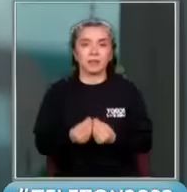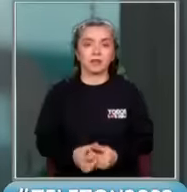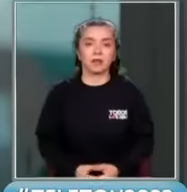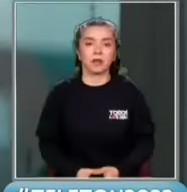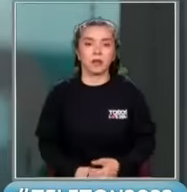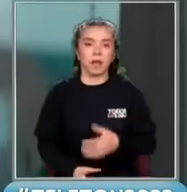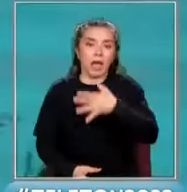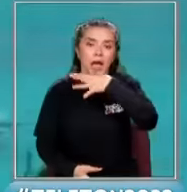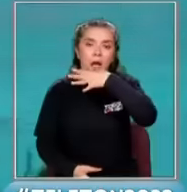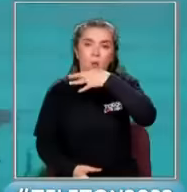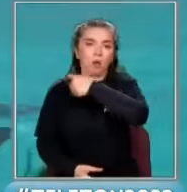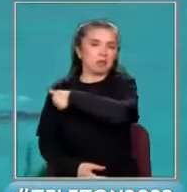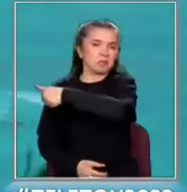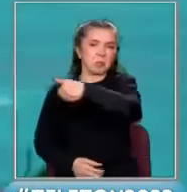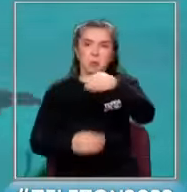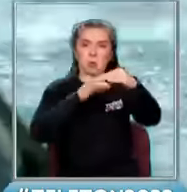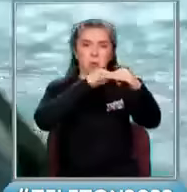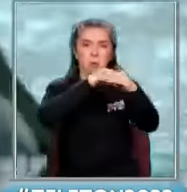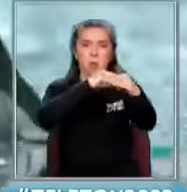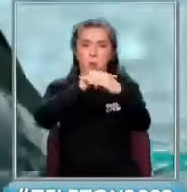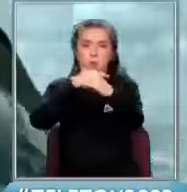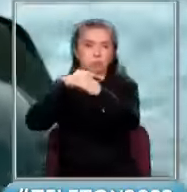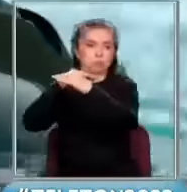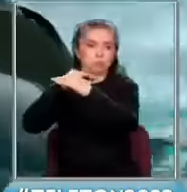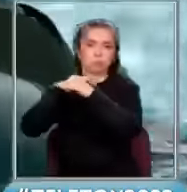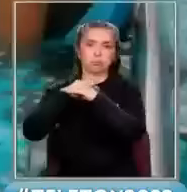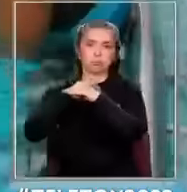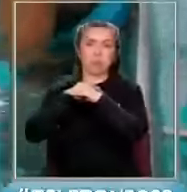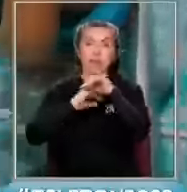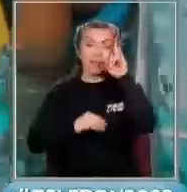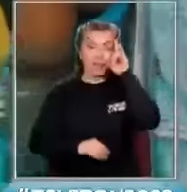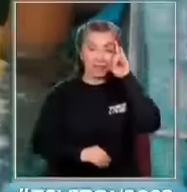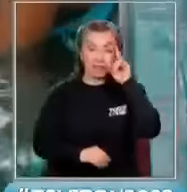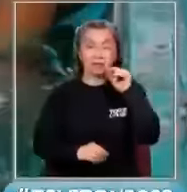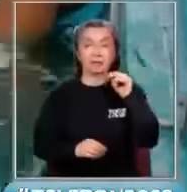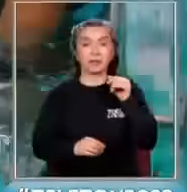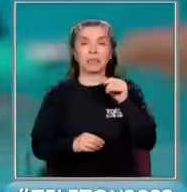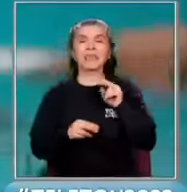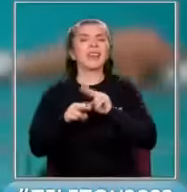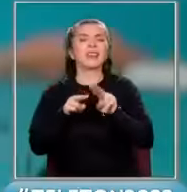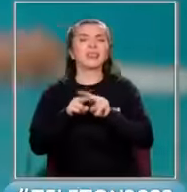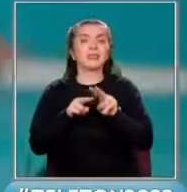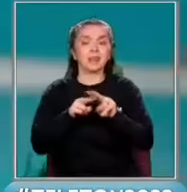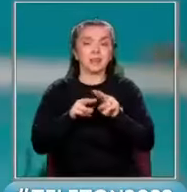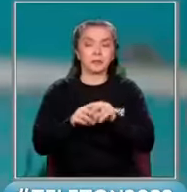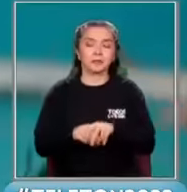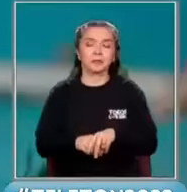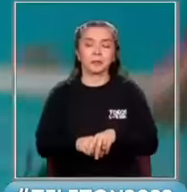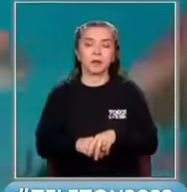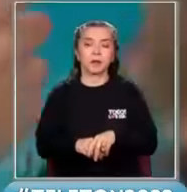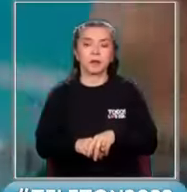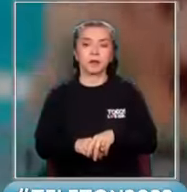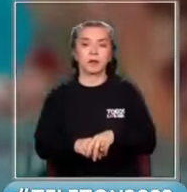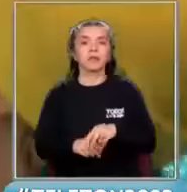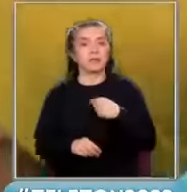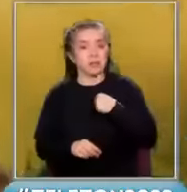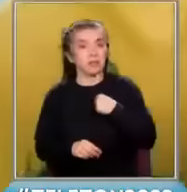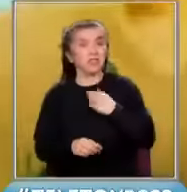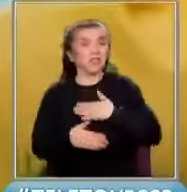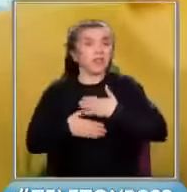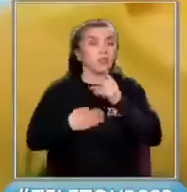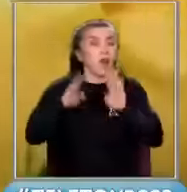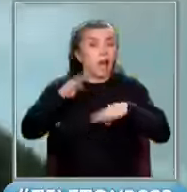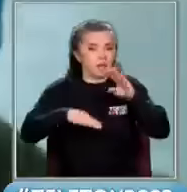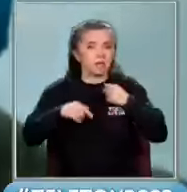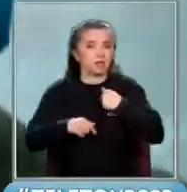En el agua somos todos iguales. Uno, dos, tres, vamos. ¿Se acuerdan lo que había que hacer o no? Tenemos que seguir las instrucciones. Siento que de repente soy un poco exigente. Hay